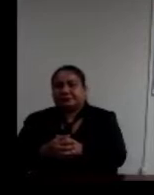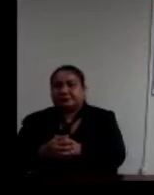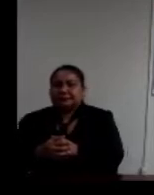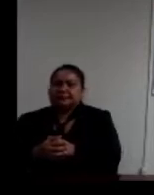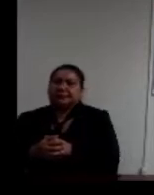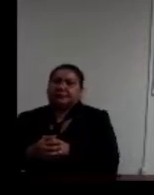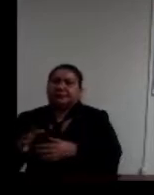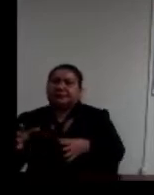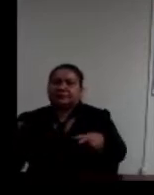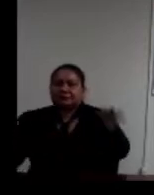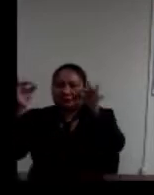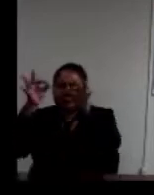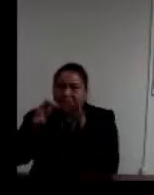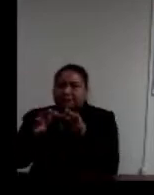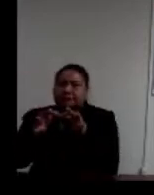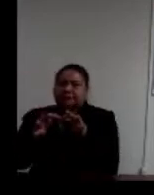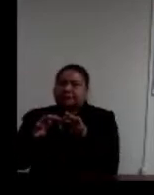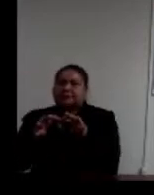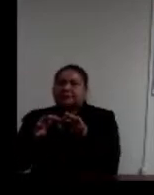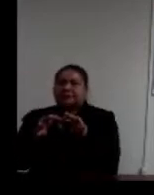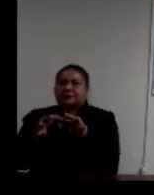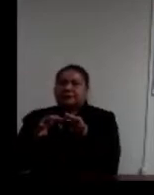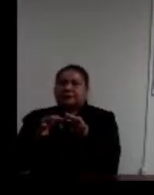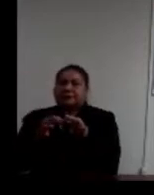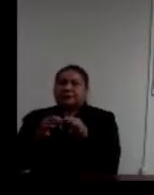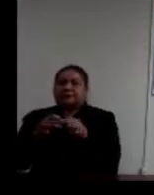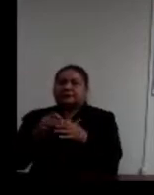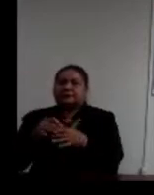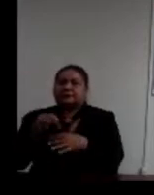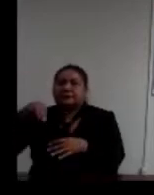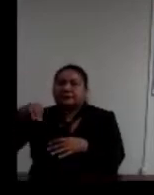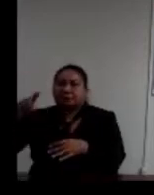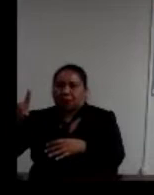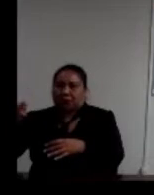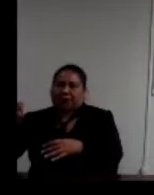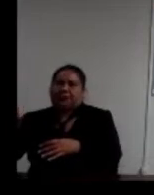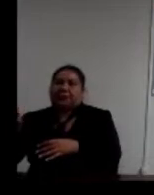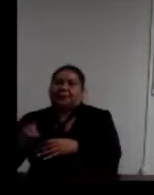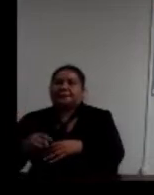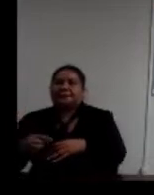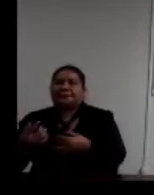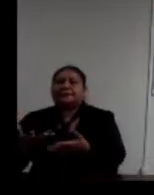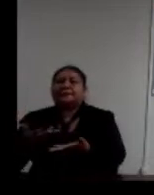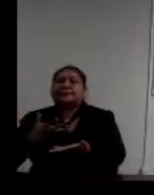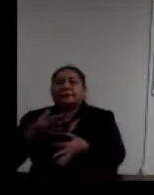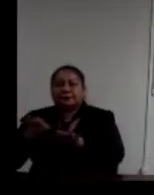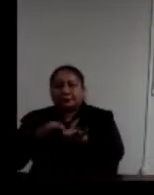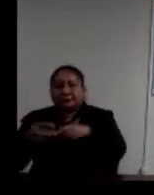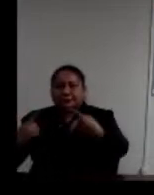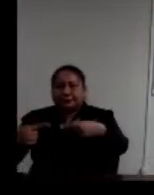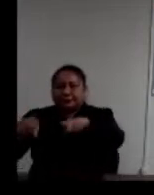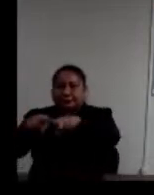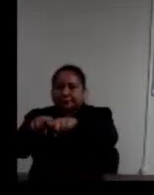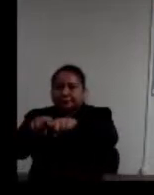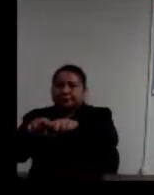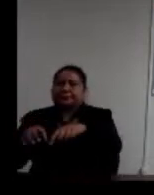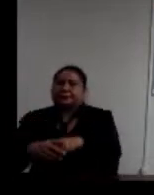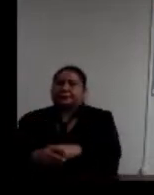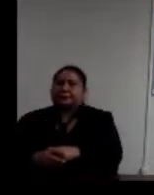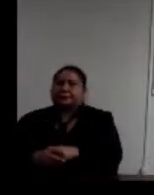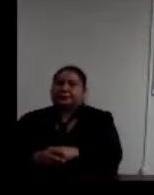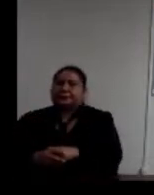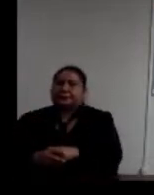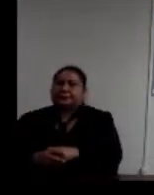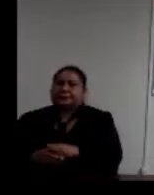Algo muy importante también aquí como dato comórbido son los problemas de interacción con pares. ¿Qué significa? Son niños que de